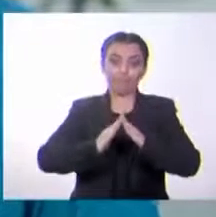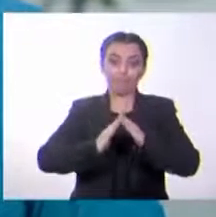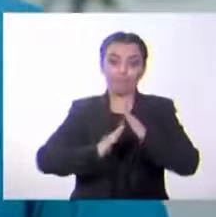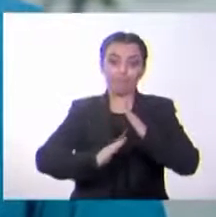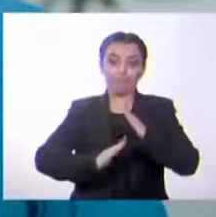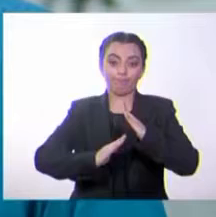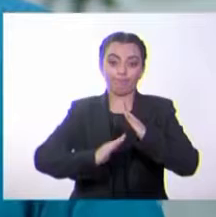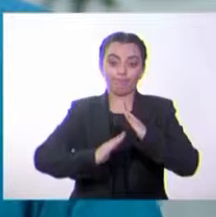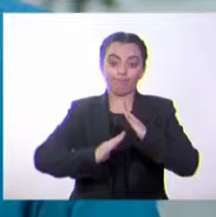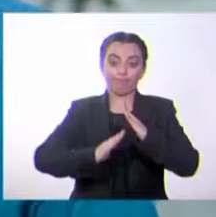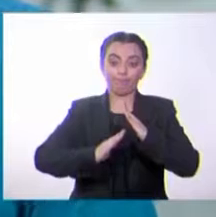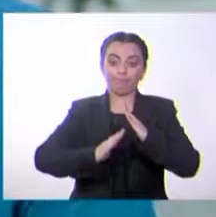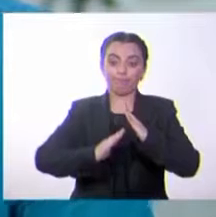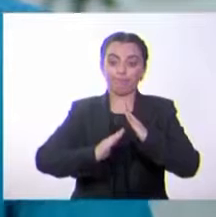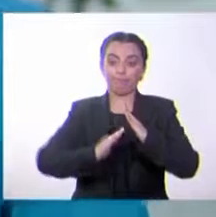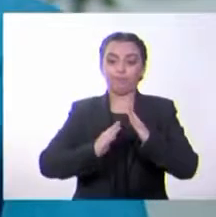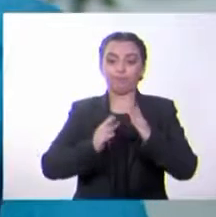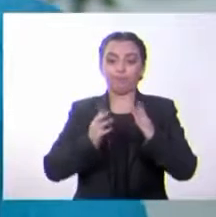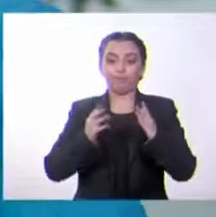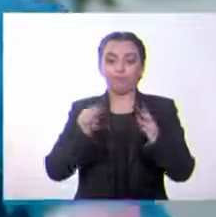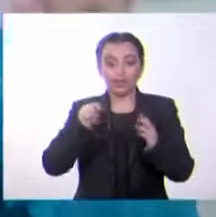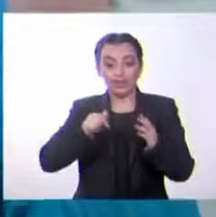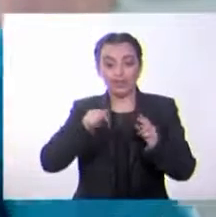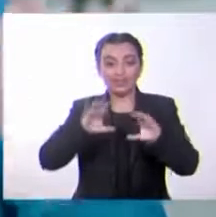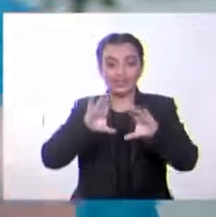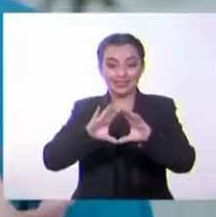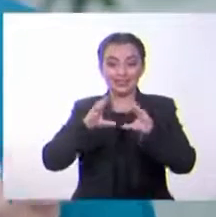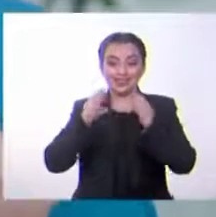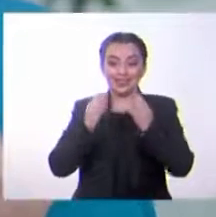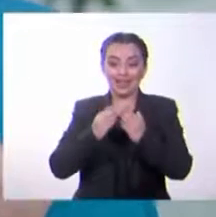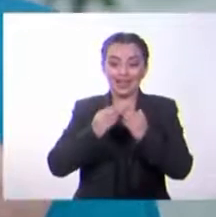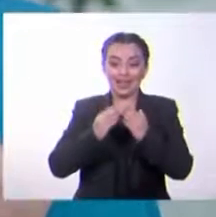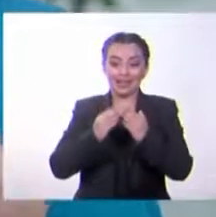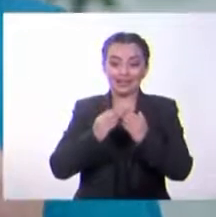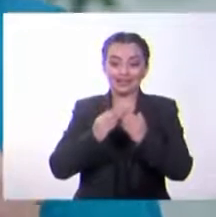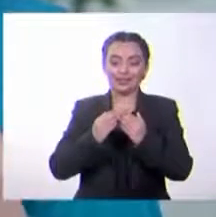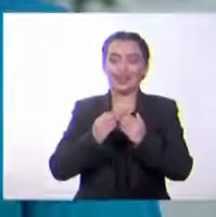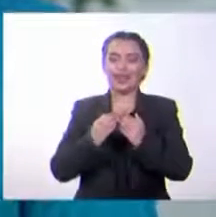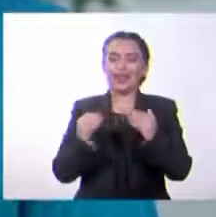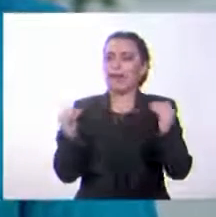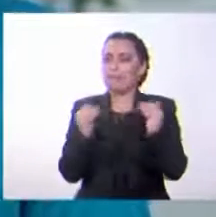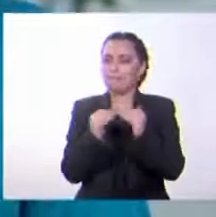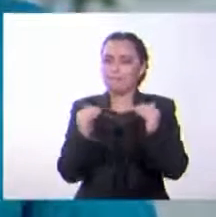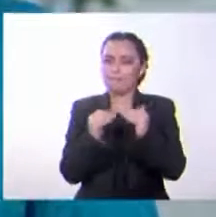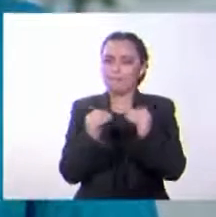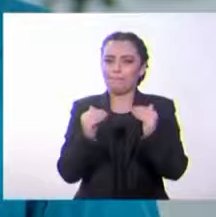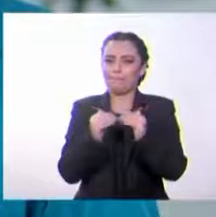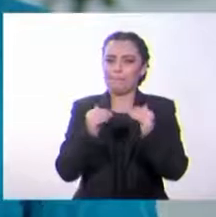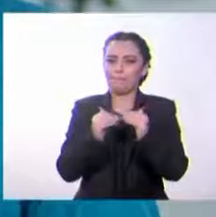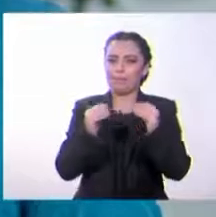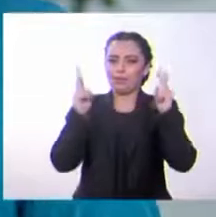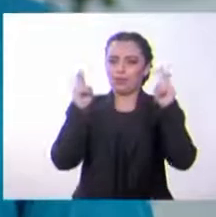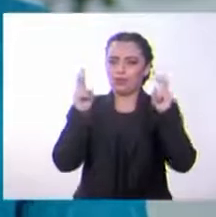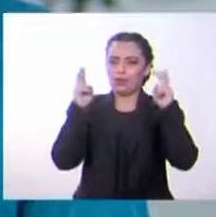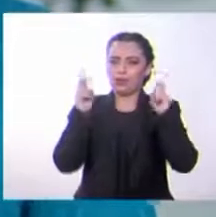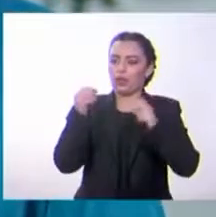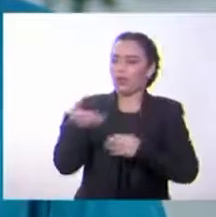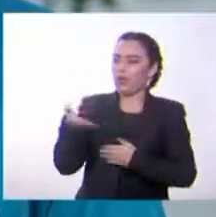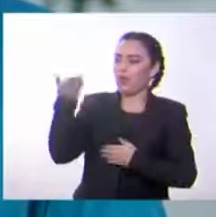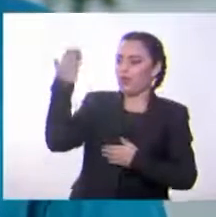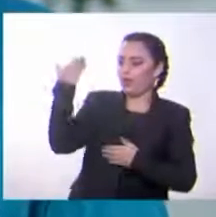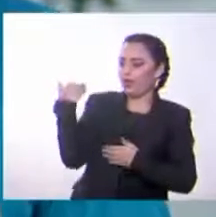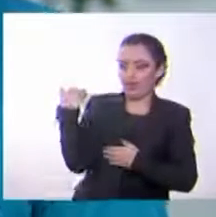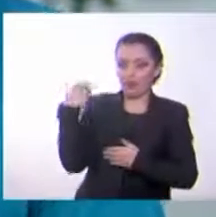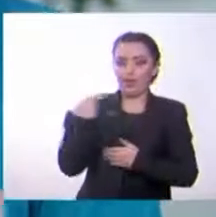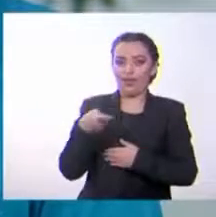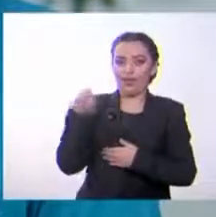recuerdas, esta clase es la continuación de la clase anterior. Estábamos aprendiendo muchos